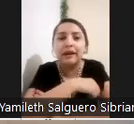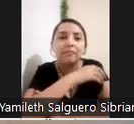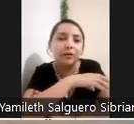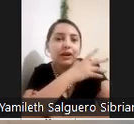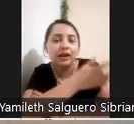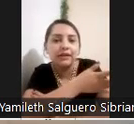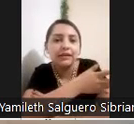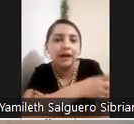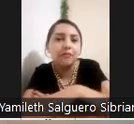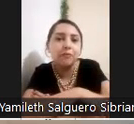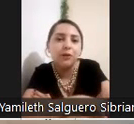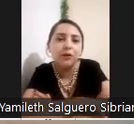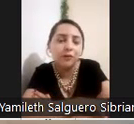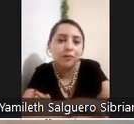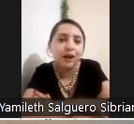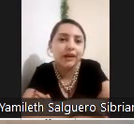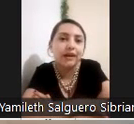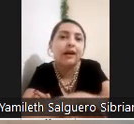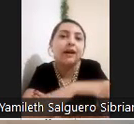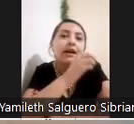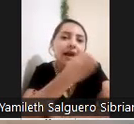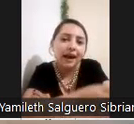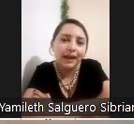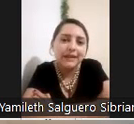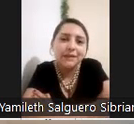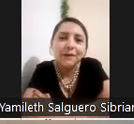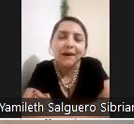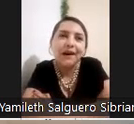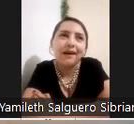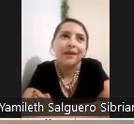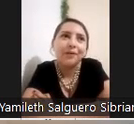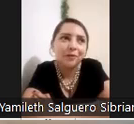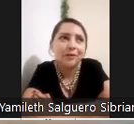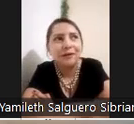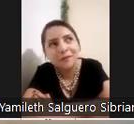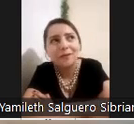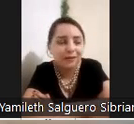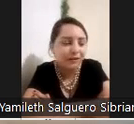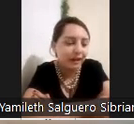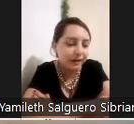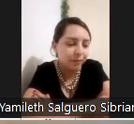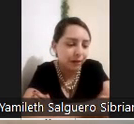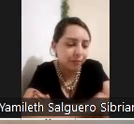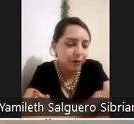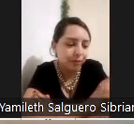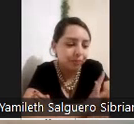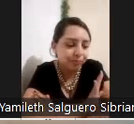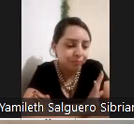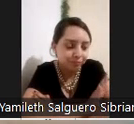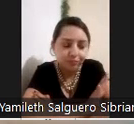tener mayor alcance Al momento de forma orgánica a esto hay otra otro detalle por